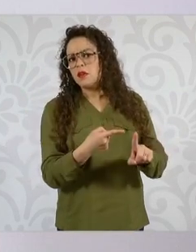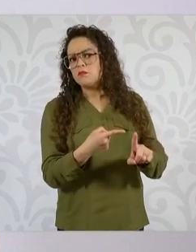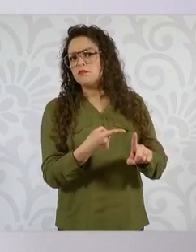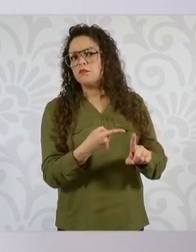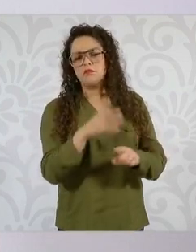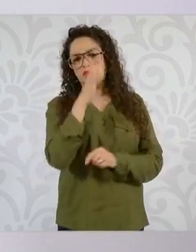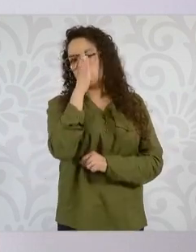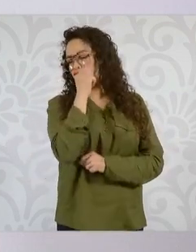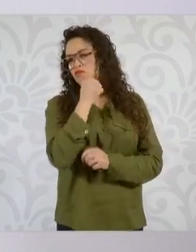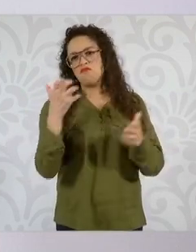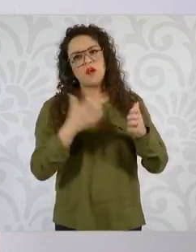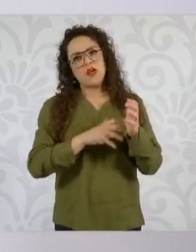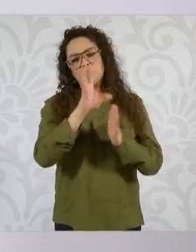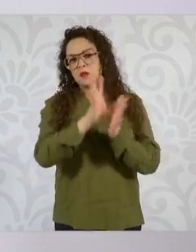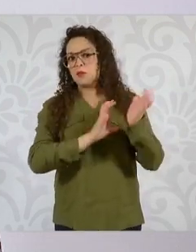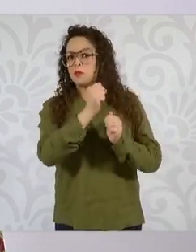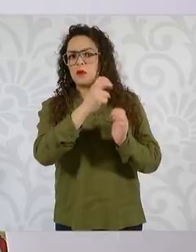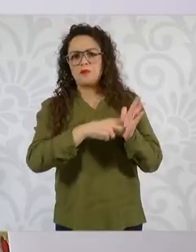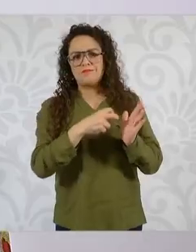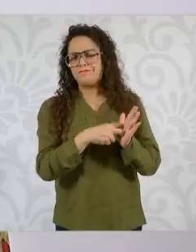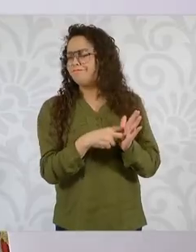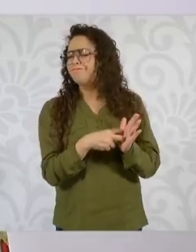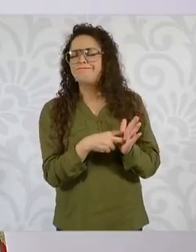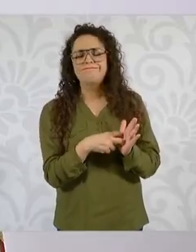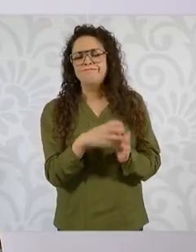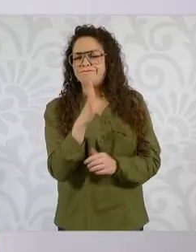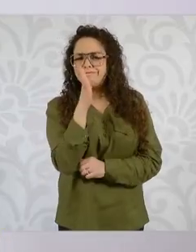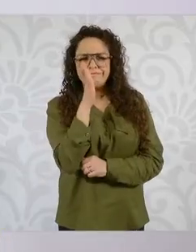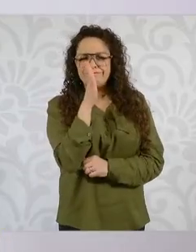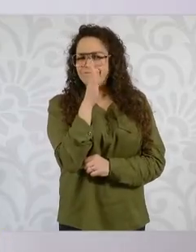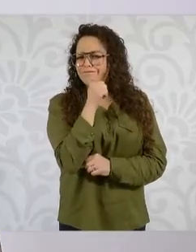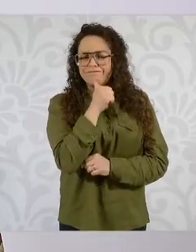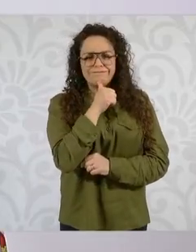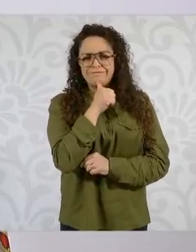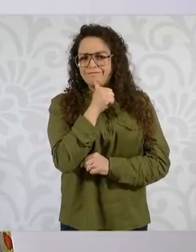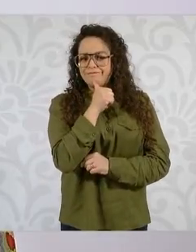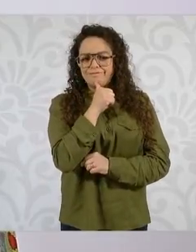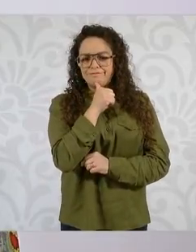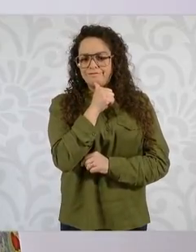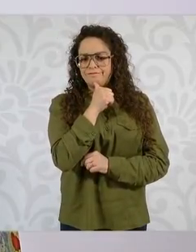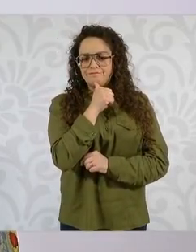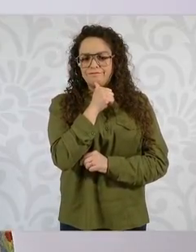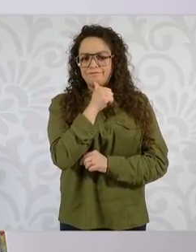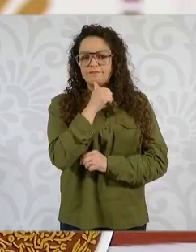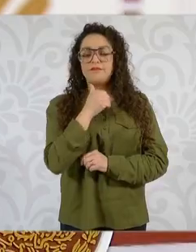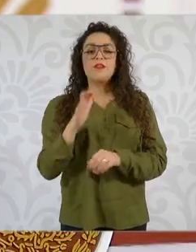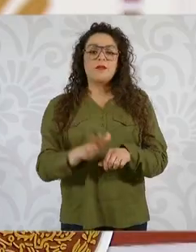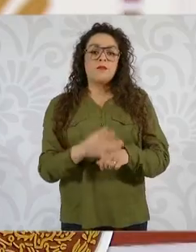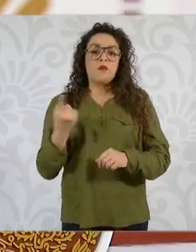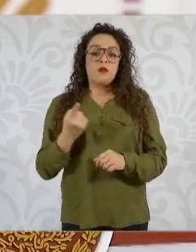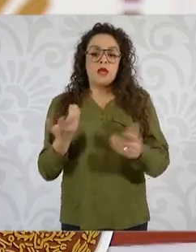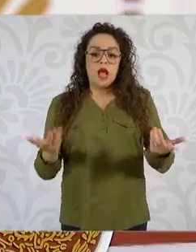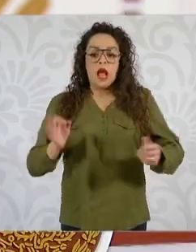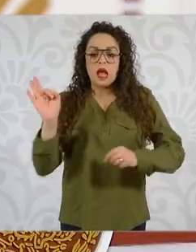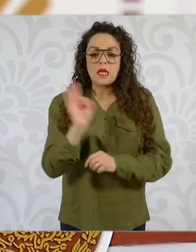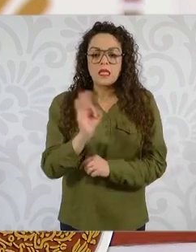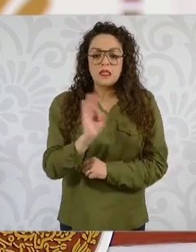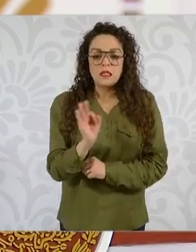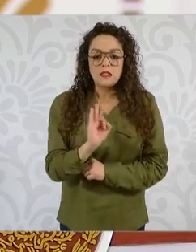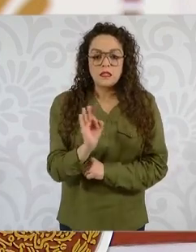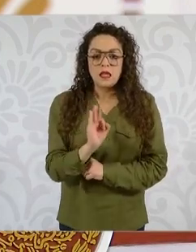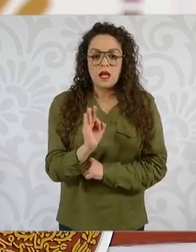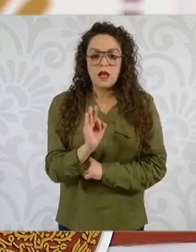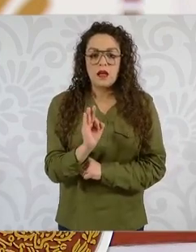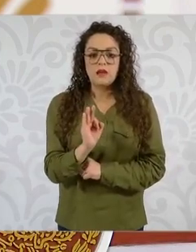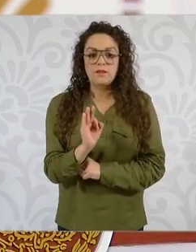una reforma constitucional, porque más allá de sus atribuciones expresas, implicaría ponerse por encima